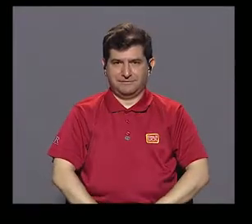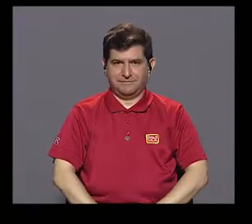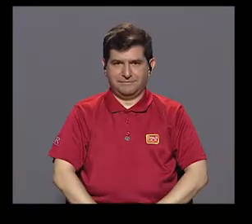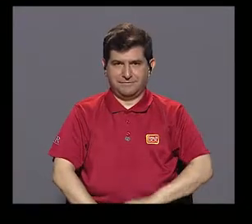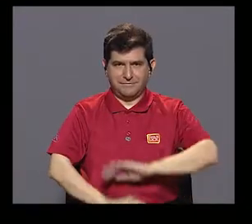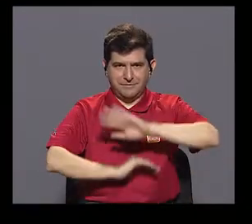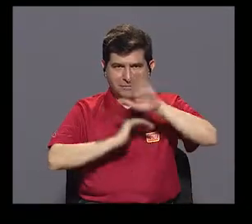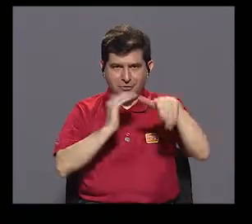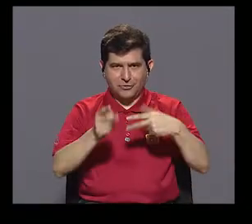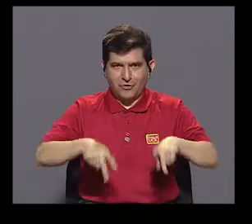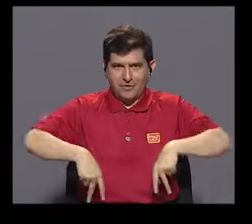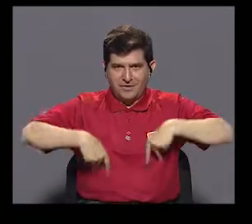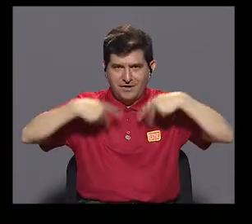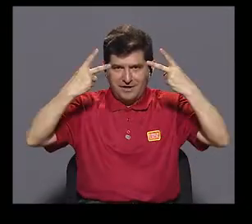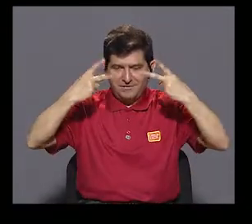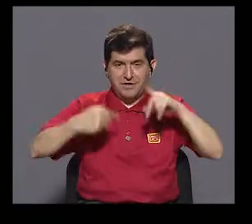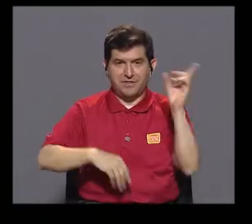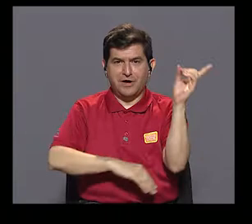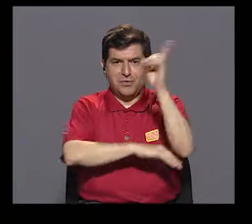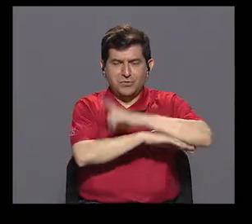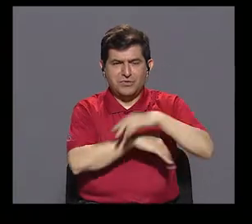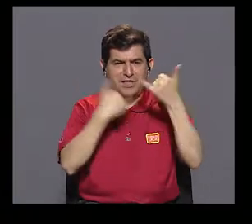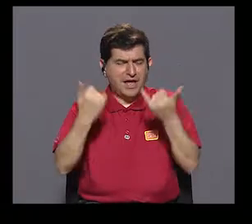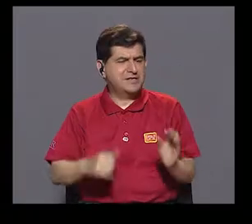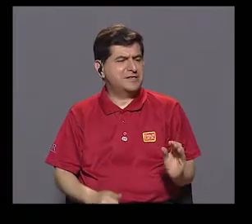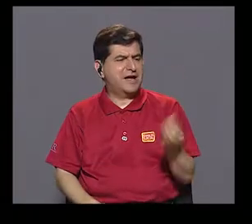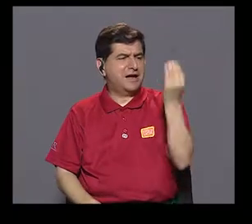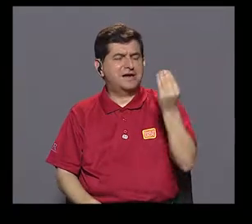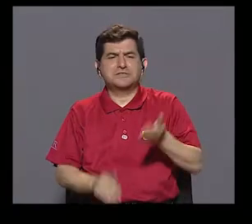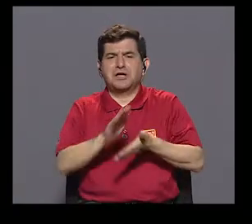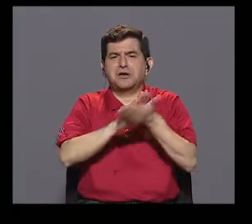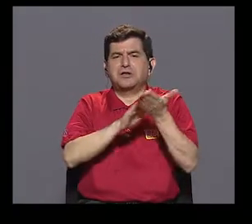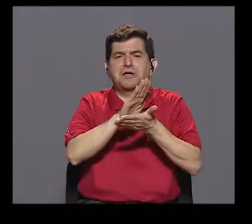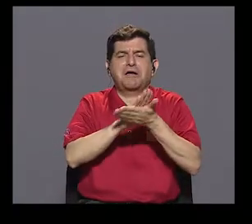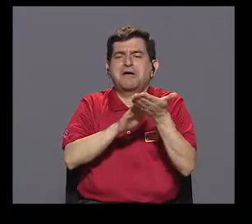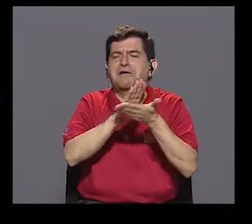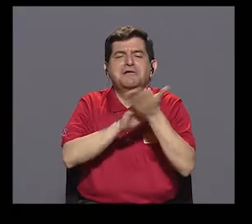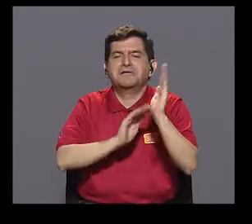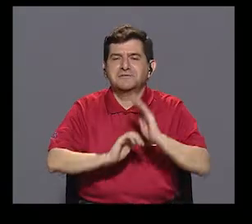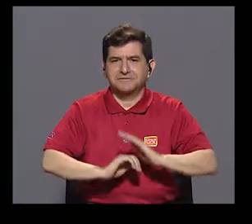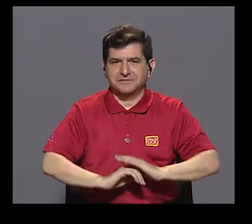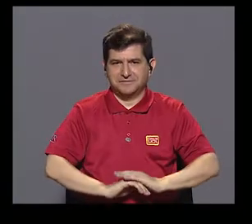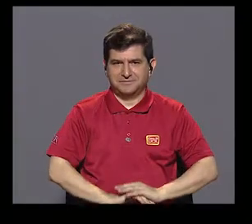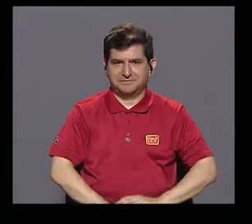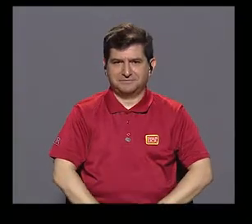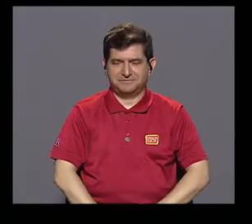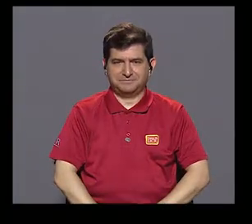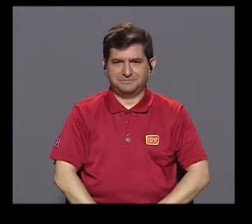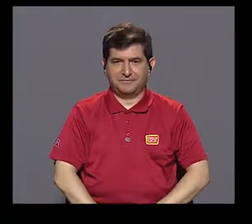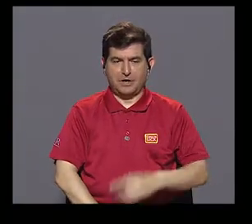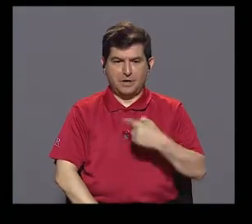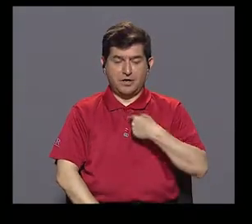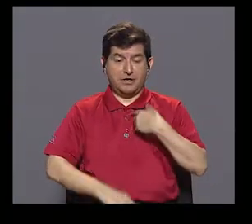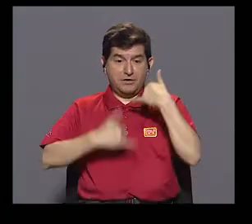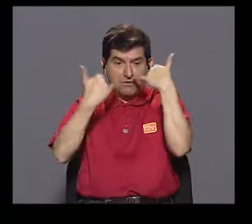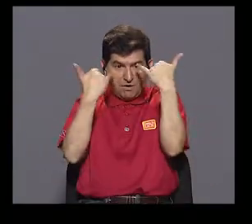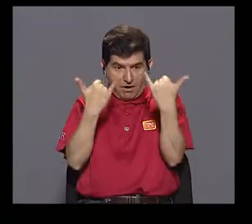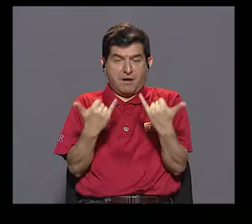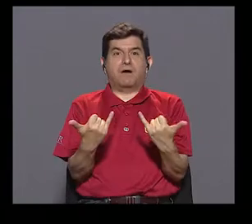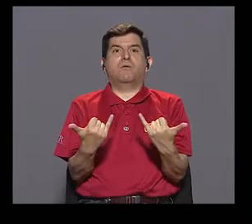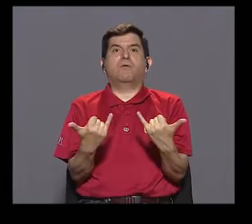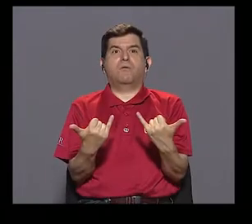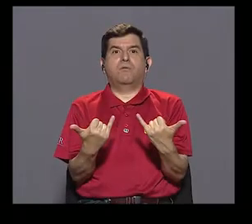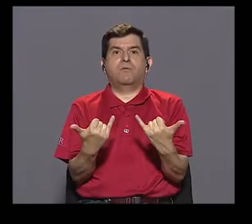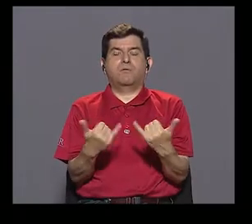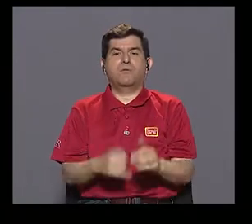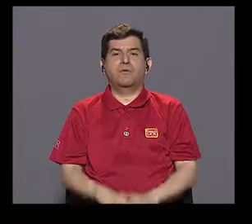Toda la vida. Un día crecieron, volaron y se fueron. Y yo me encontré